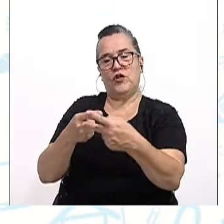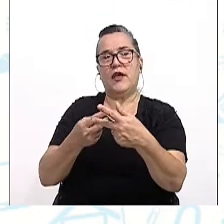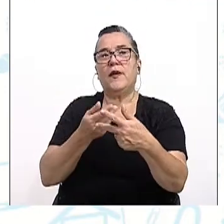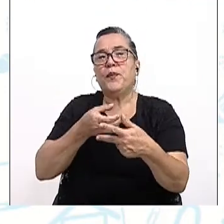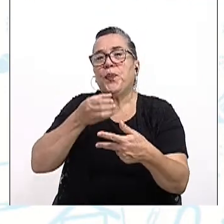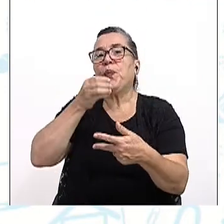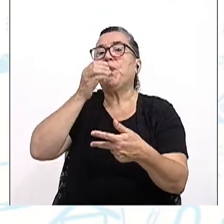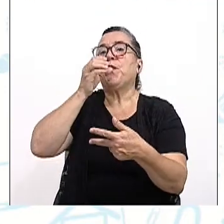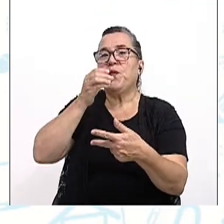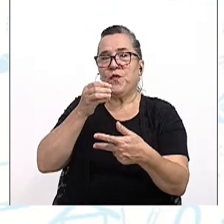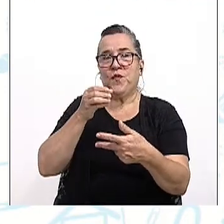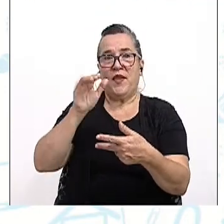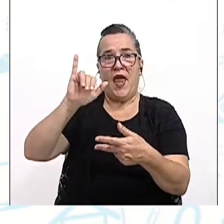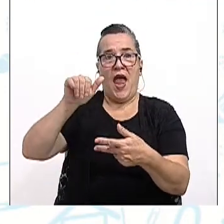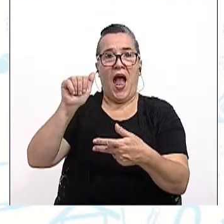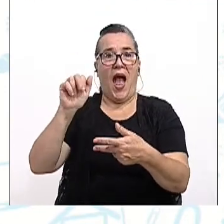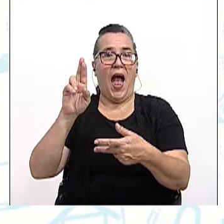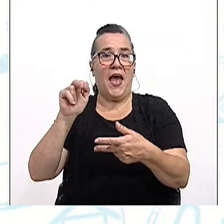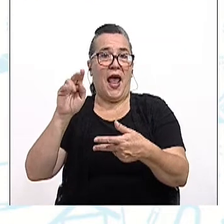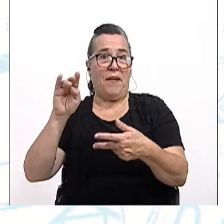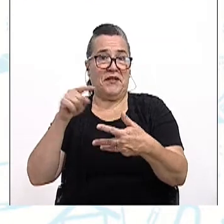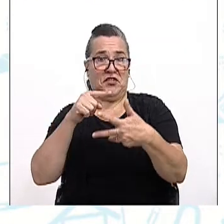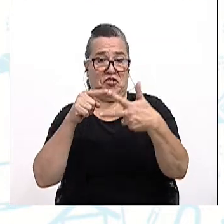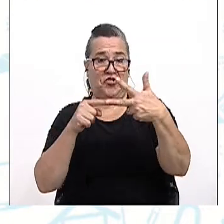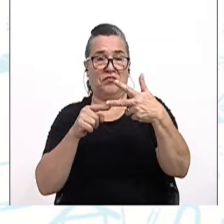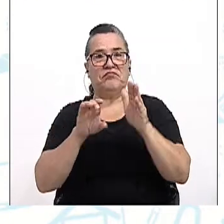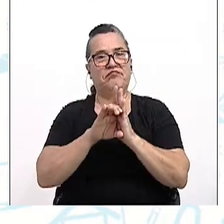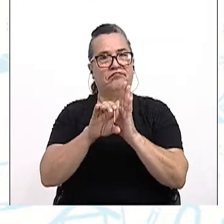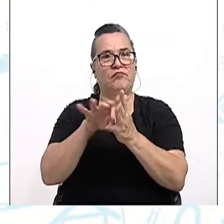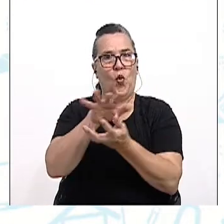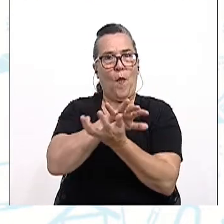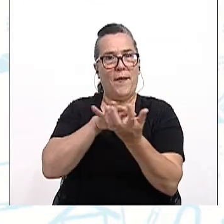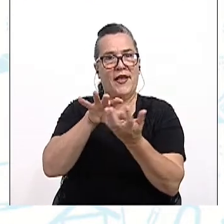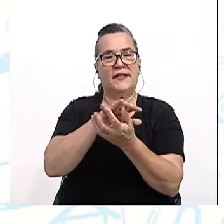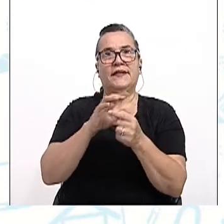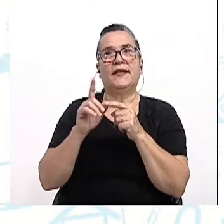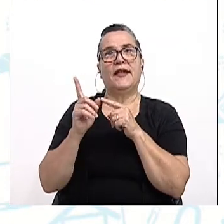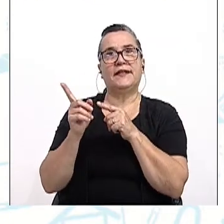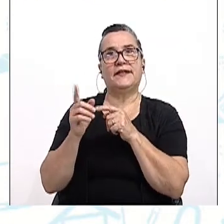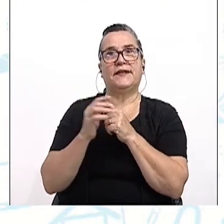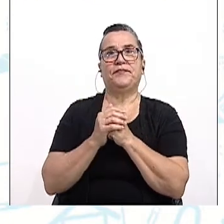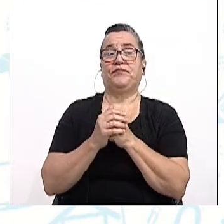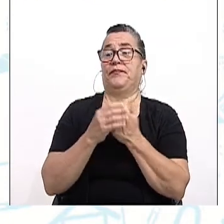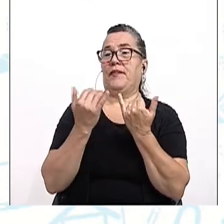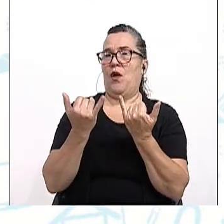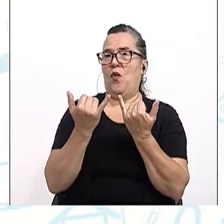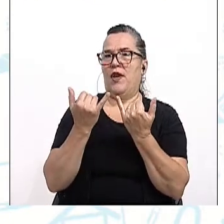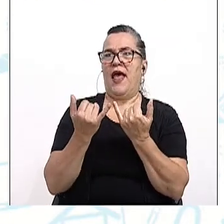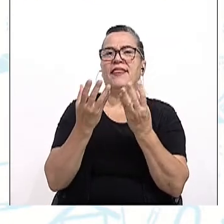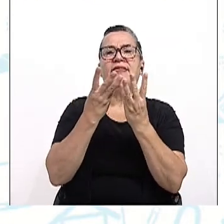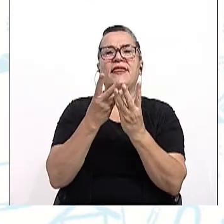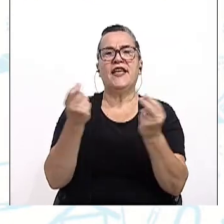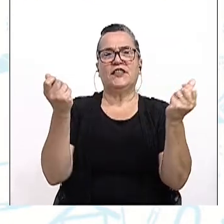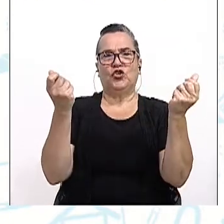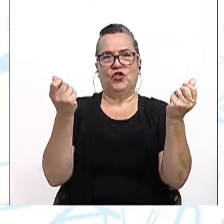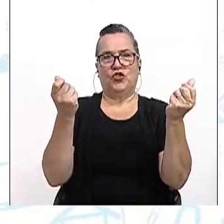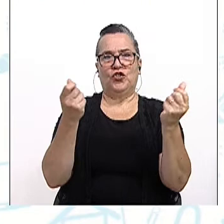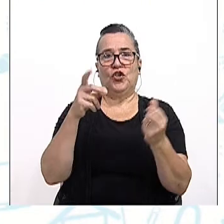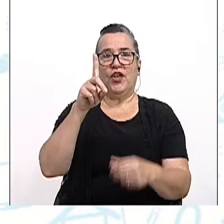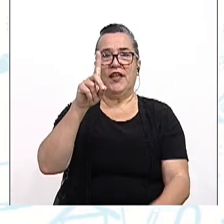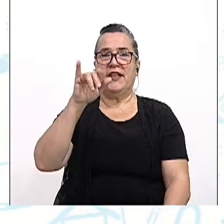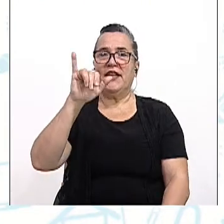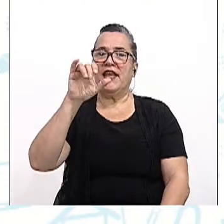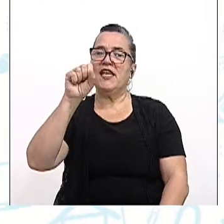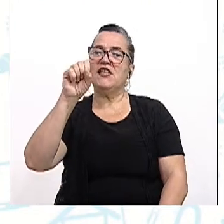jarabes. También pueden ser ejemplos de mezclas. Bueno, ahora ven en